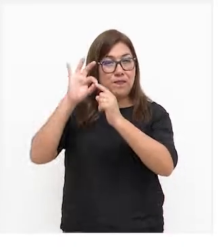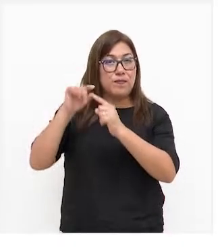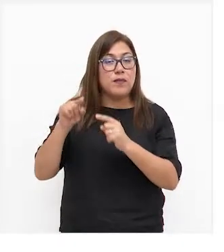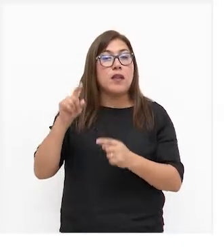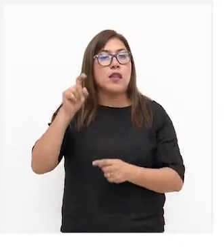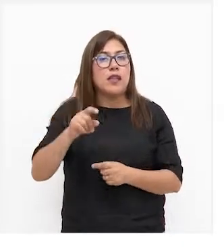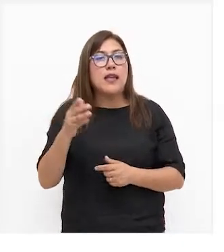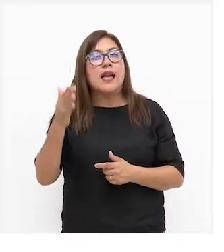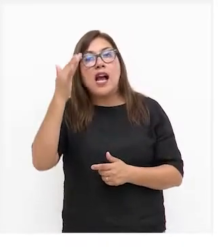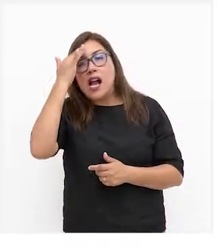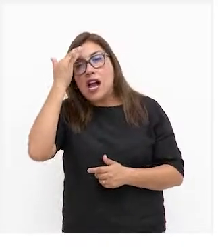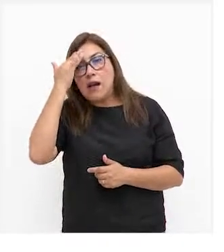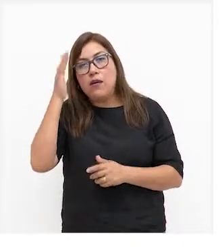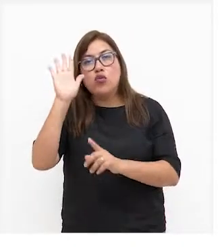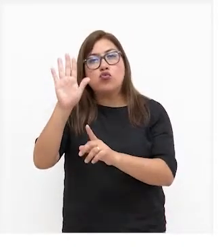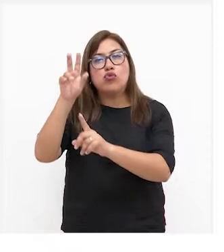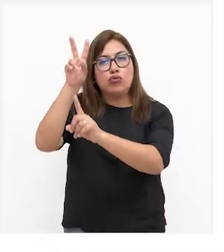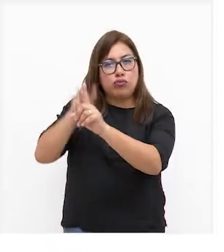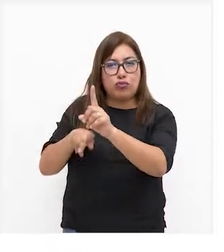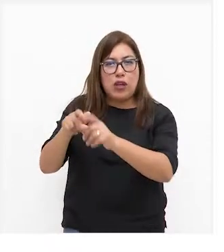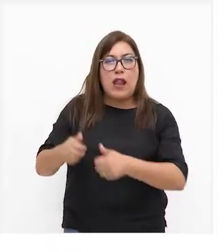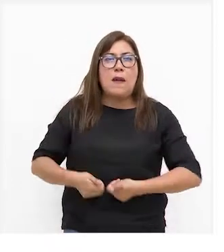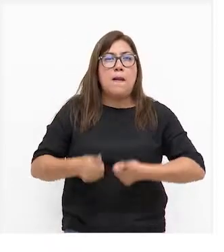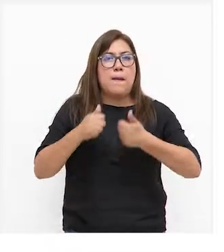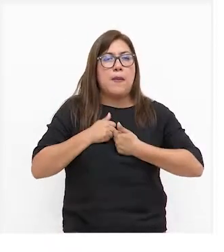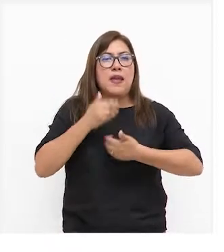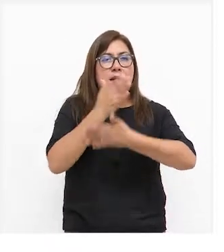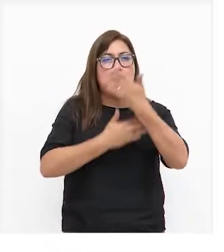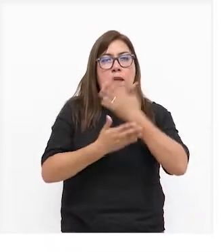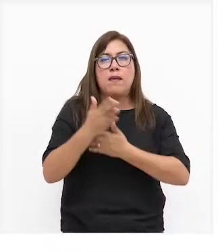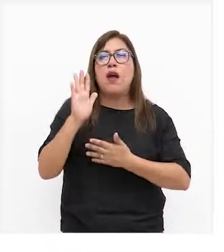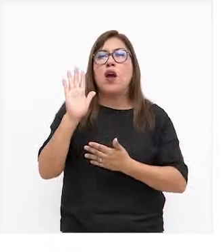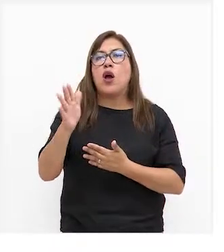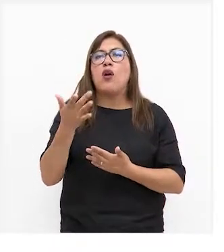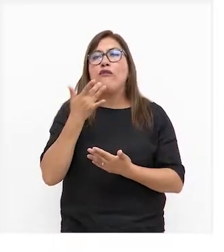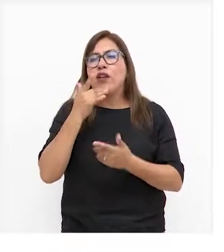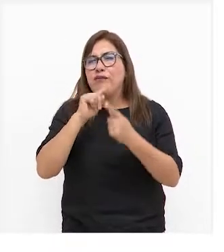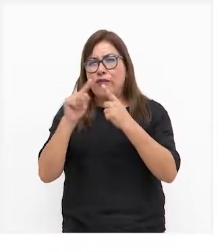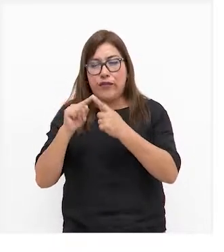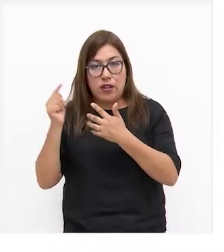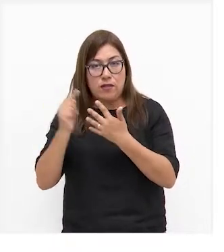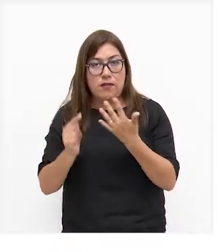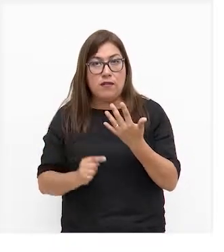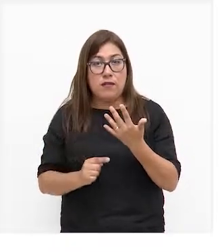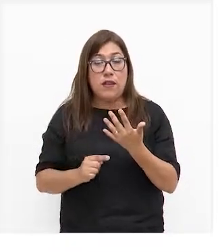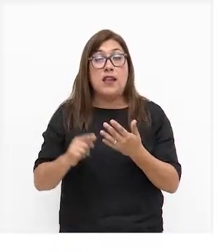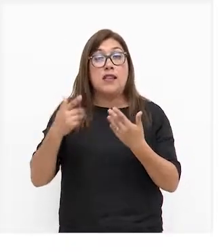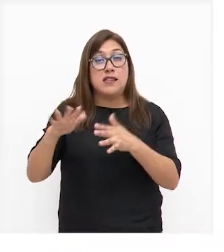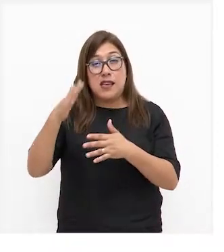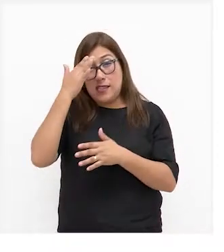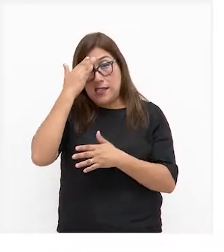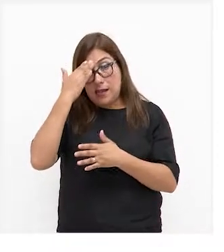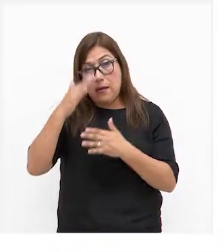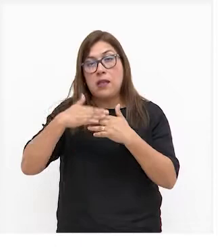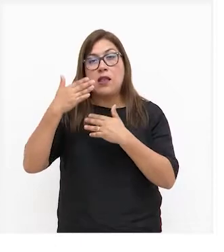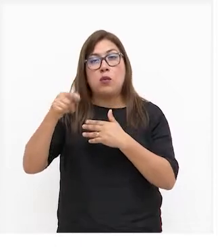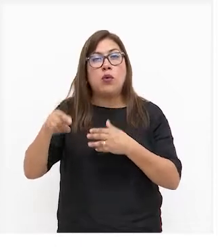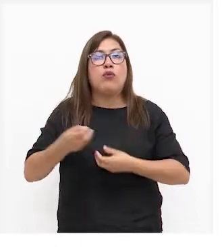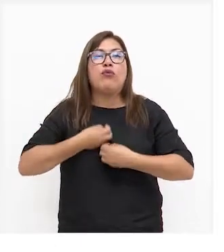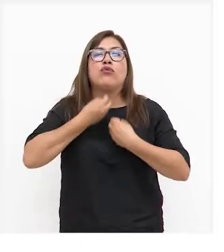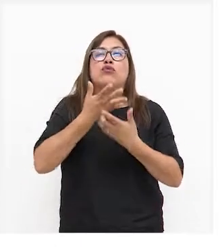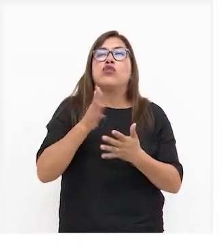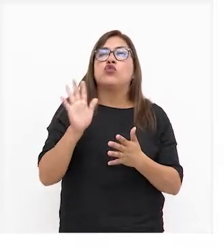en detalle la historia de vida y preferencias de la persona con discapacidad, pues de acuerdo a ello manifestará su